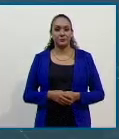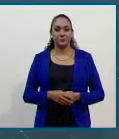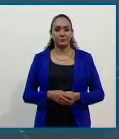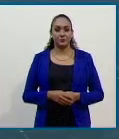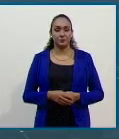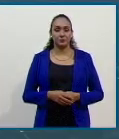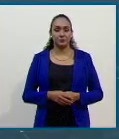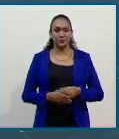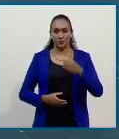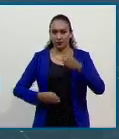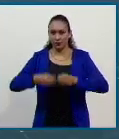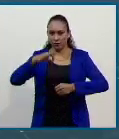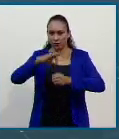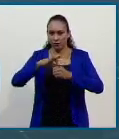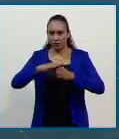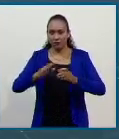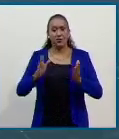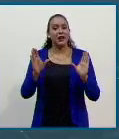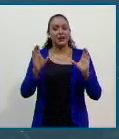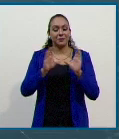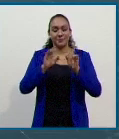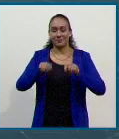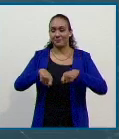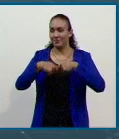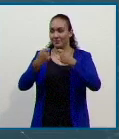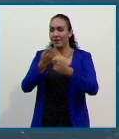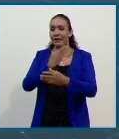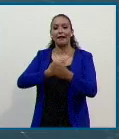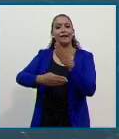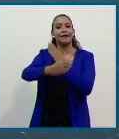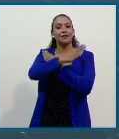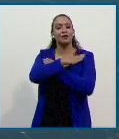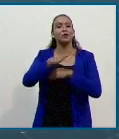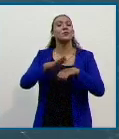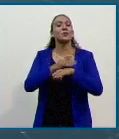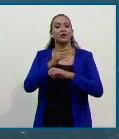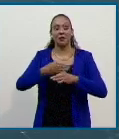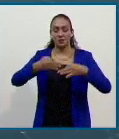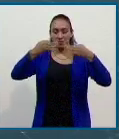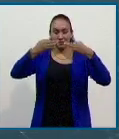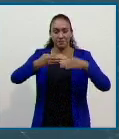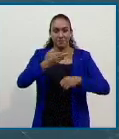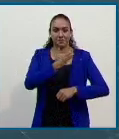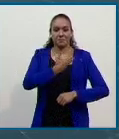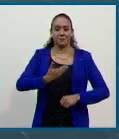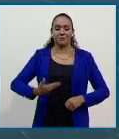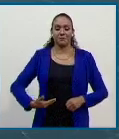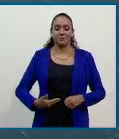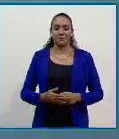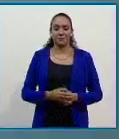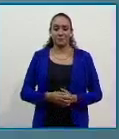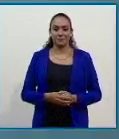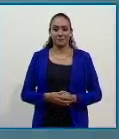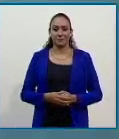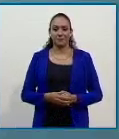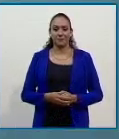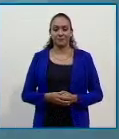El Tribunal Electoral entregó constancia de mayoría que acredita a Claudia Sheinbaum como presidenta electa.